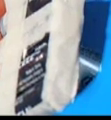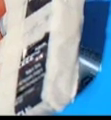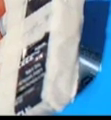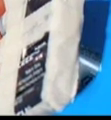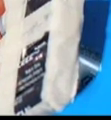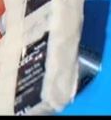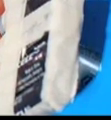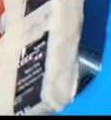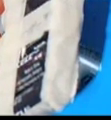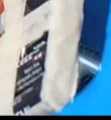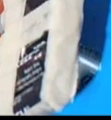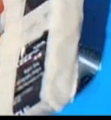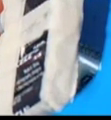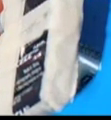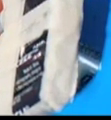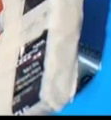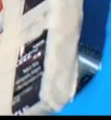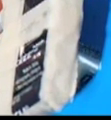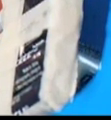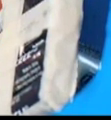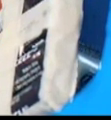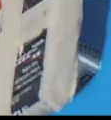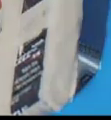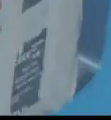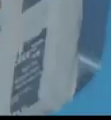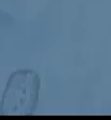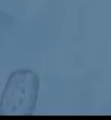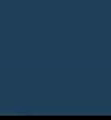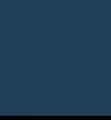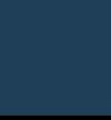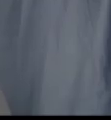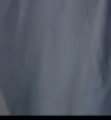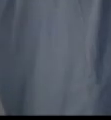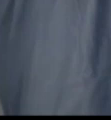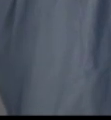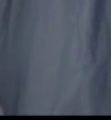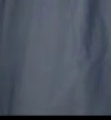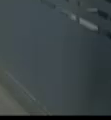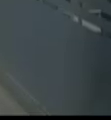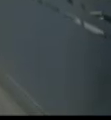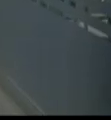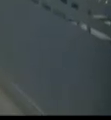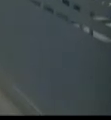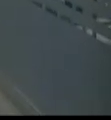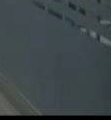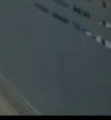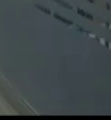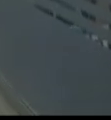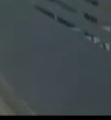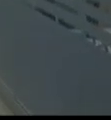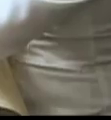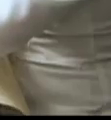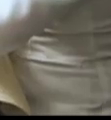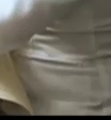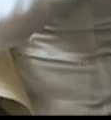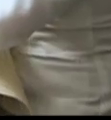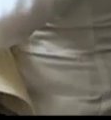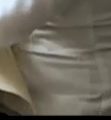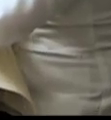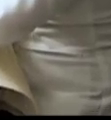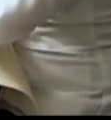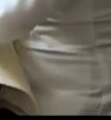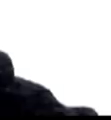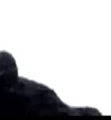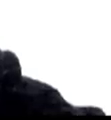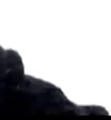contaminantes. Te tenemos una interesante entrevista al respecto. En nuestra sección Salud para Todos, hablaremos sobre el